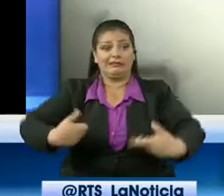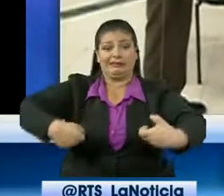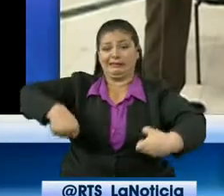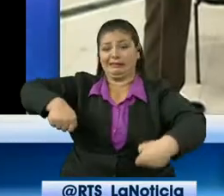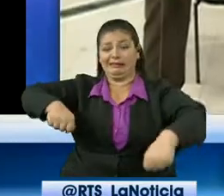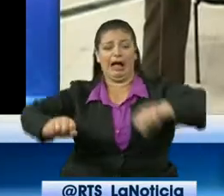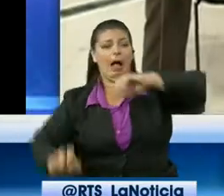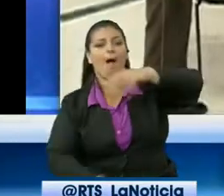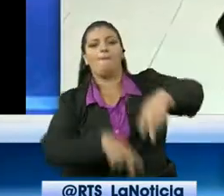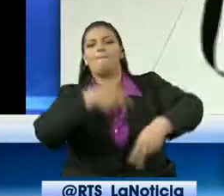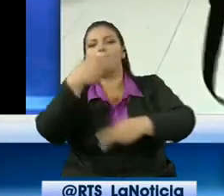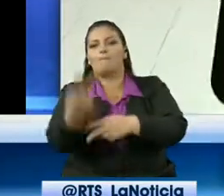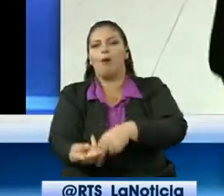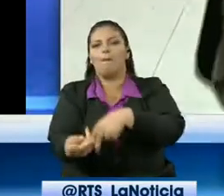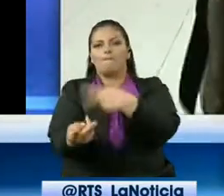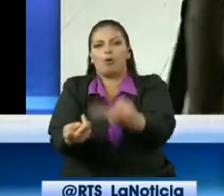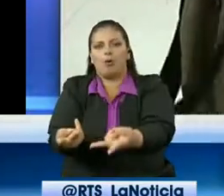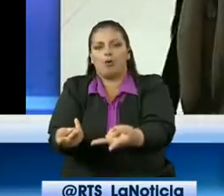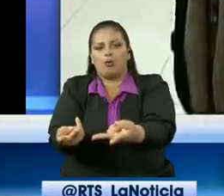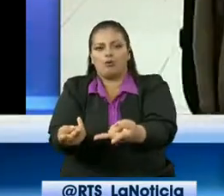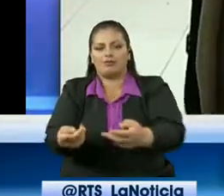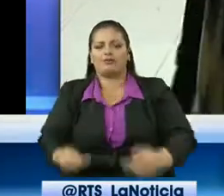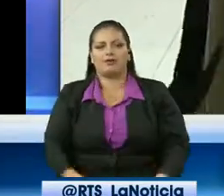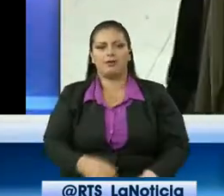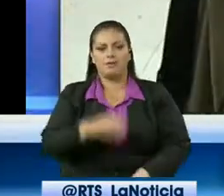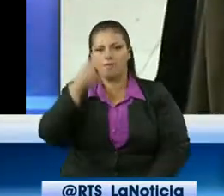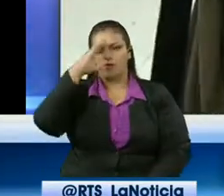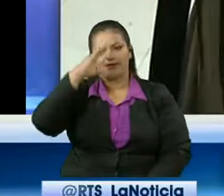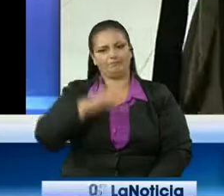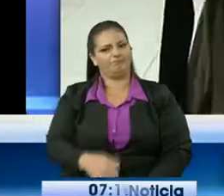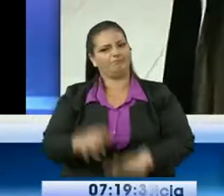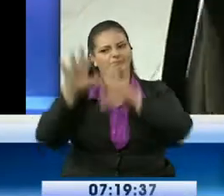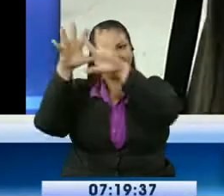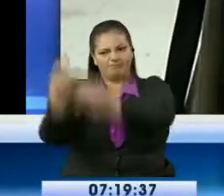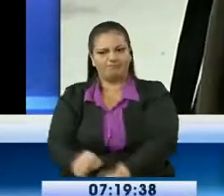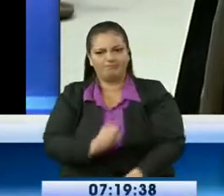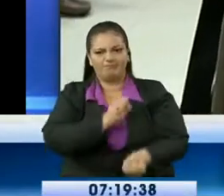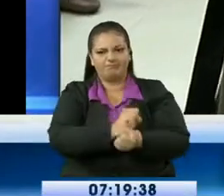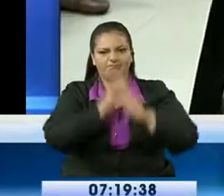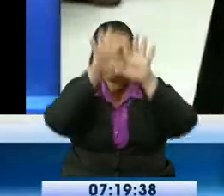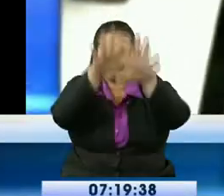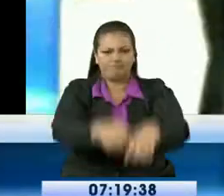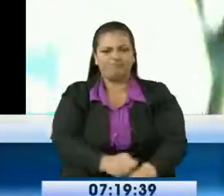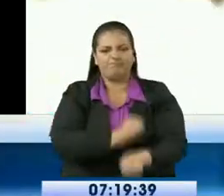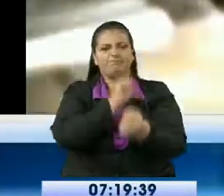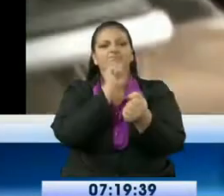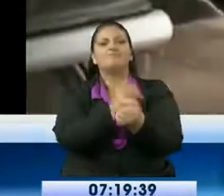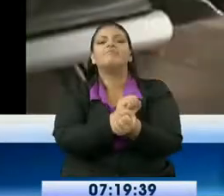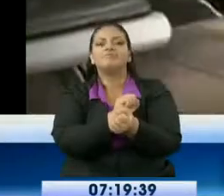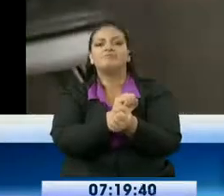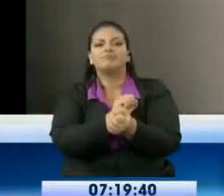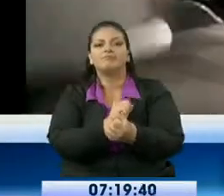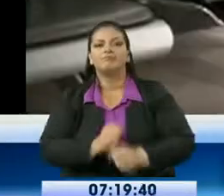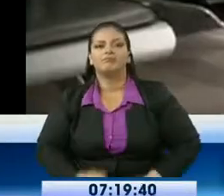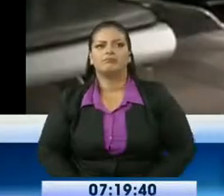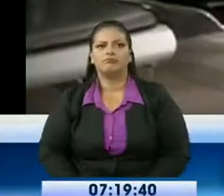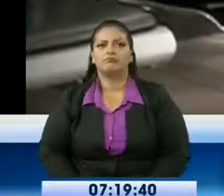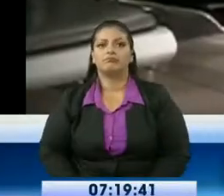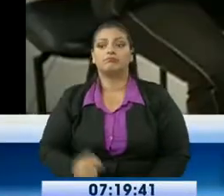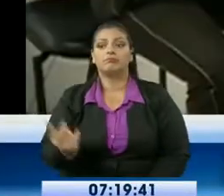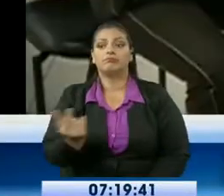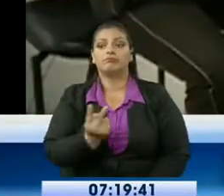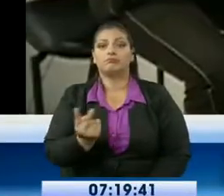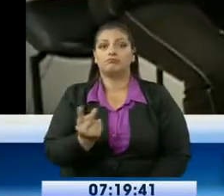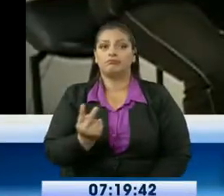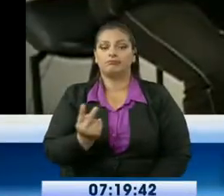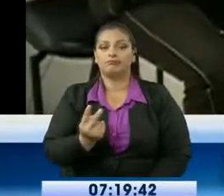equilibrio y se caen con la moto, y es ahí donde la policía procede a neutralizarlos y a prenderlos. En poder de los presuntos asaltantes